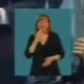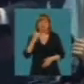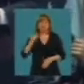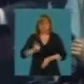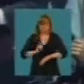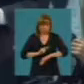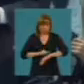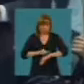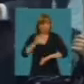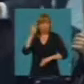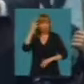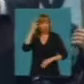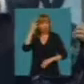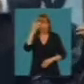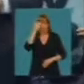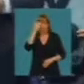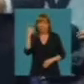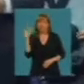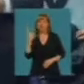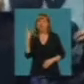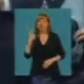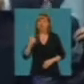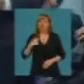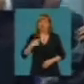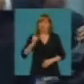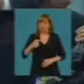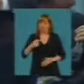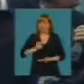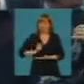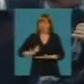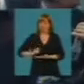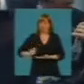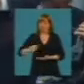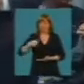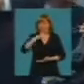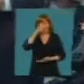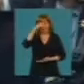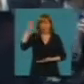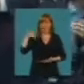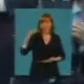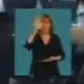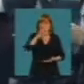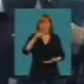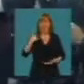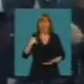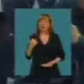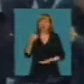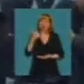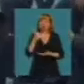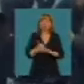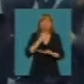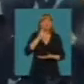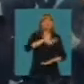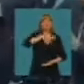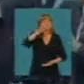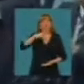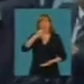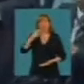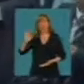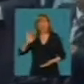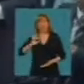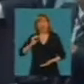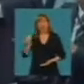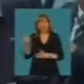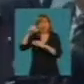siendo las 18 horas y 15 minutos, yo, el Escribano General del Gobierno de la Nación, constituido en el Museo del Bicentenario de la Casa